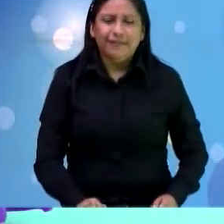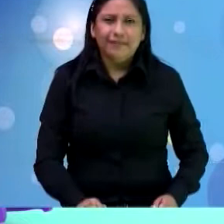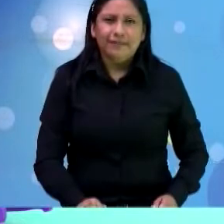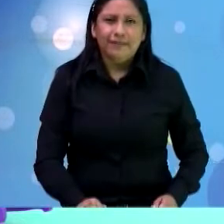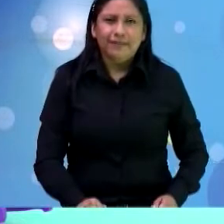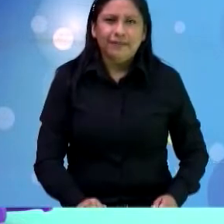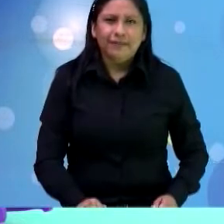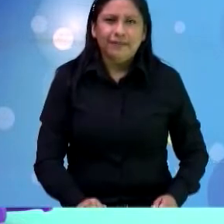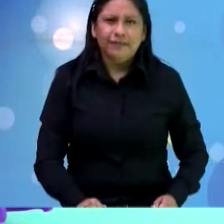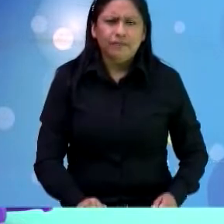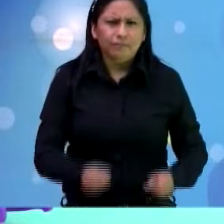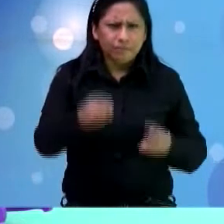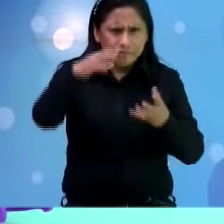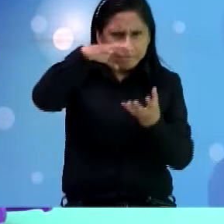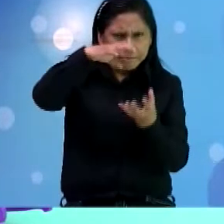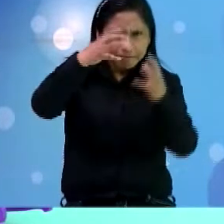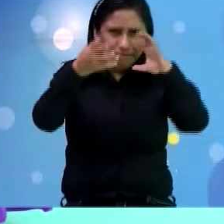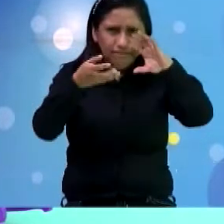¿Será así?